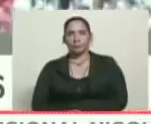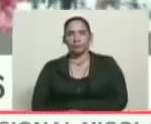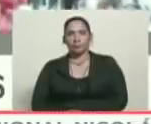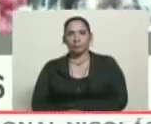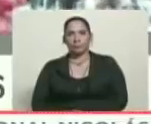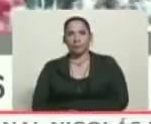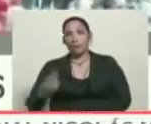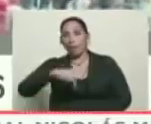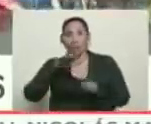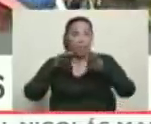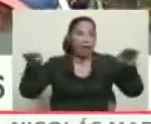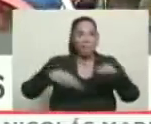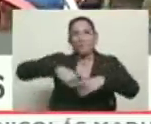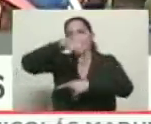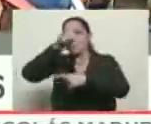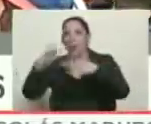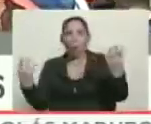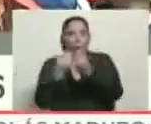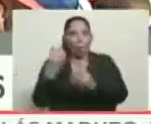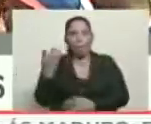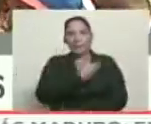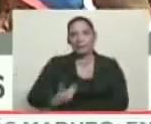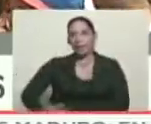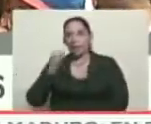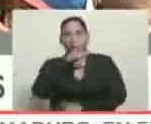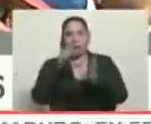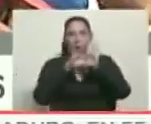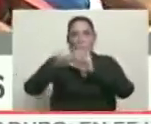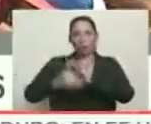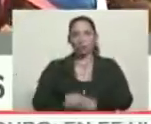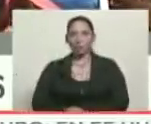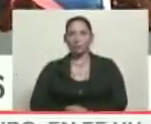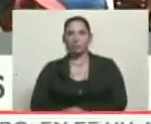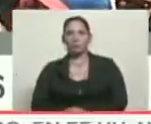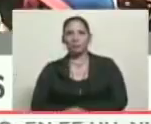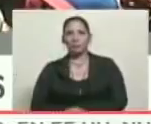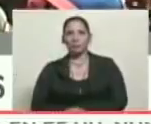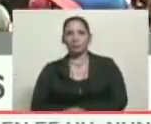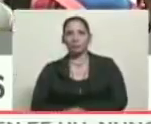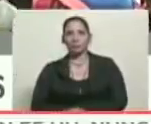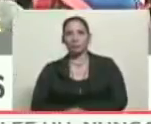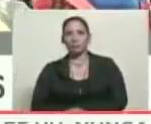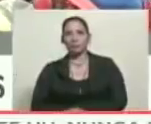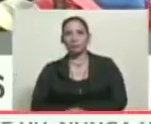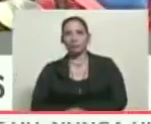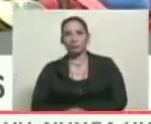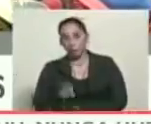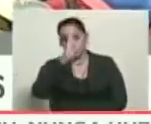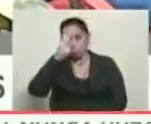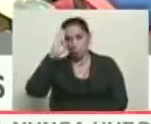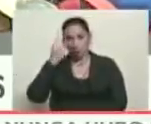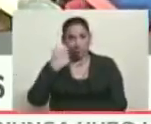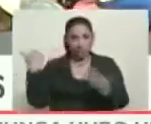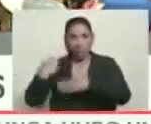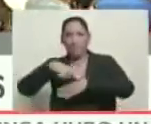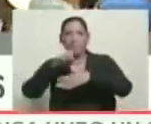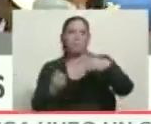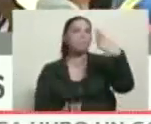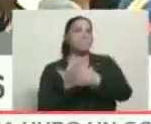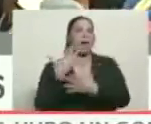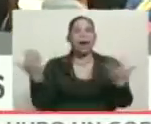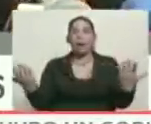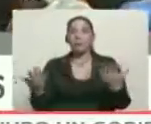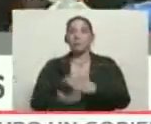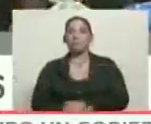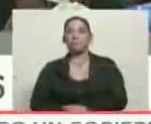Aquí estamos en la tarima principal junto al presidente de la Asamblea Nacional Constituyente y vicepresidente de la Tolda Roja. Primero de mayo y